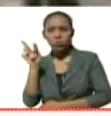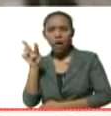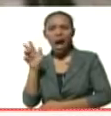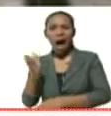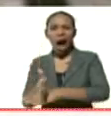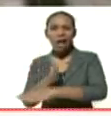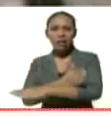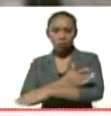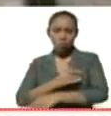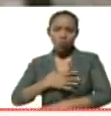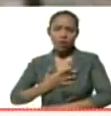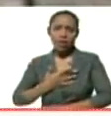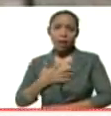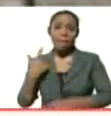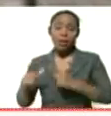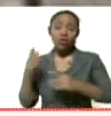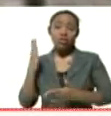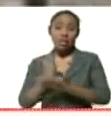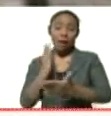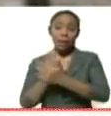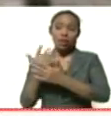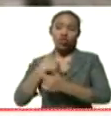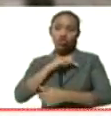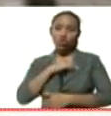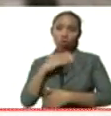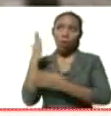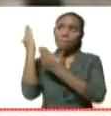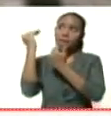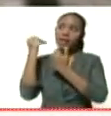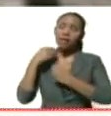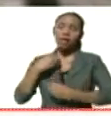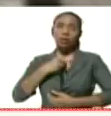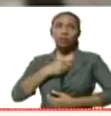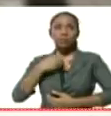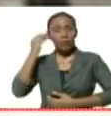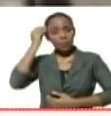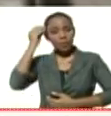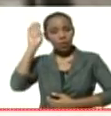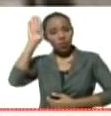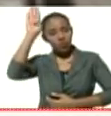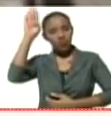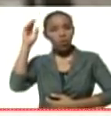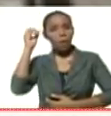antes, y uno siempre que tiene la esperanza y uno que siempre es optimista,